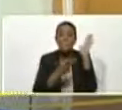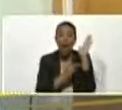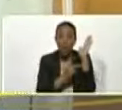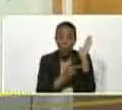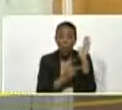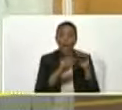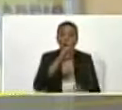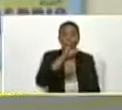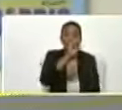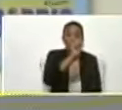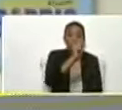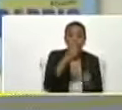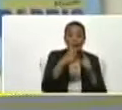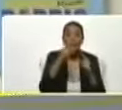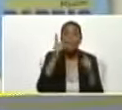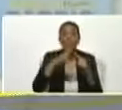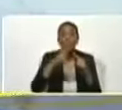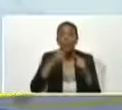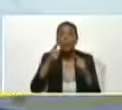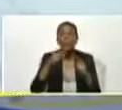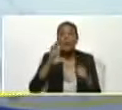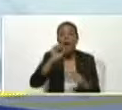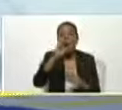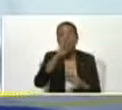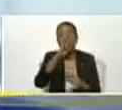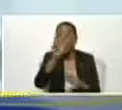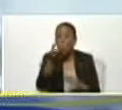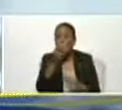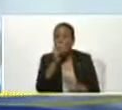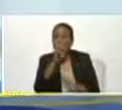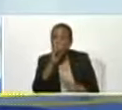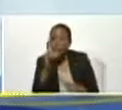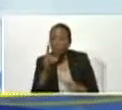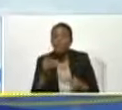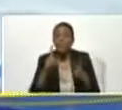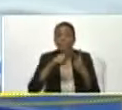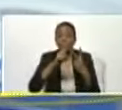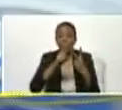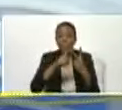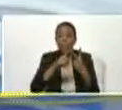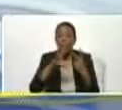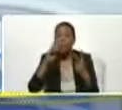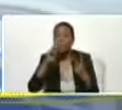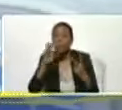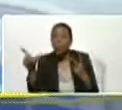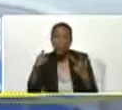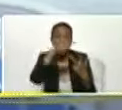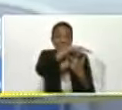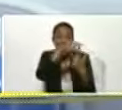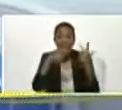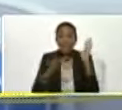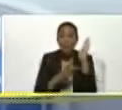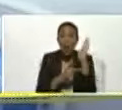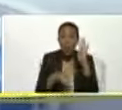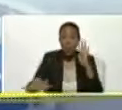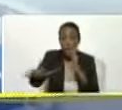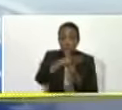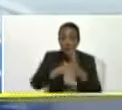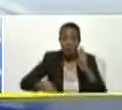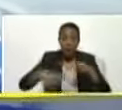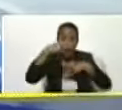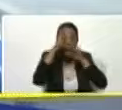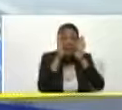la rosa puntagorda y aristi calvani dos parroquias de estas son dos parroquias de